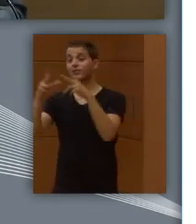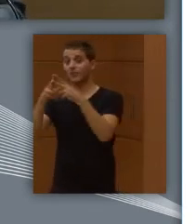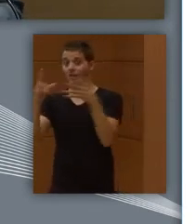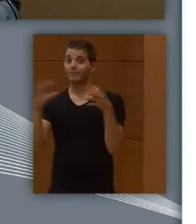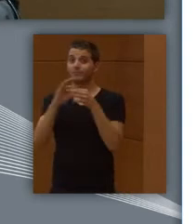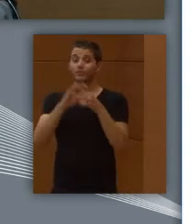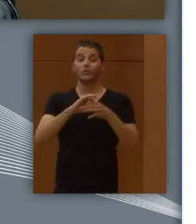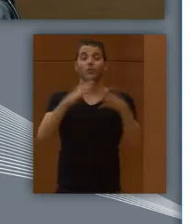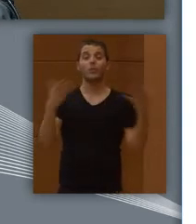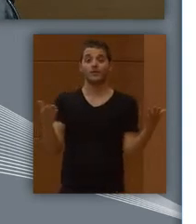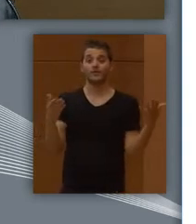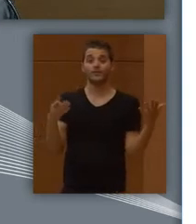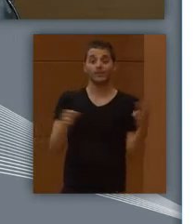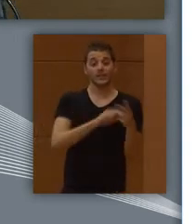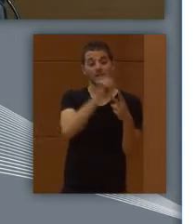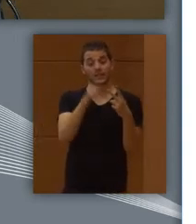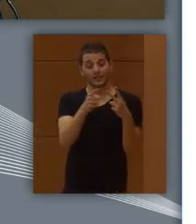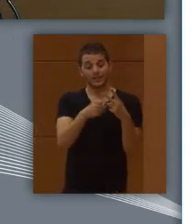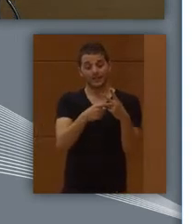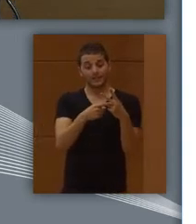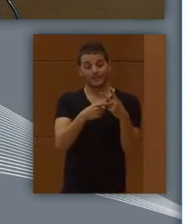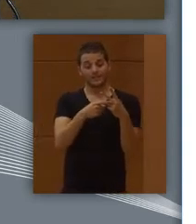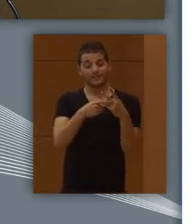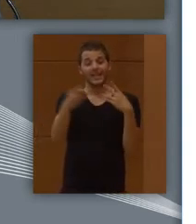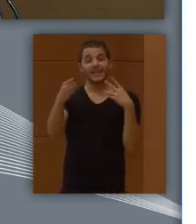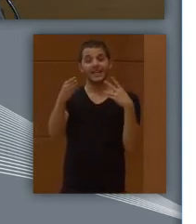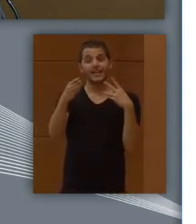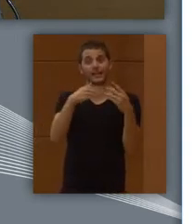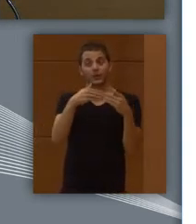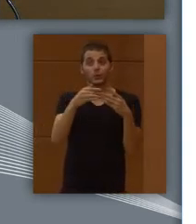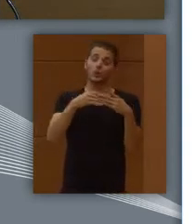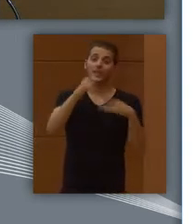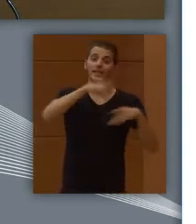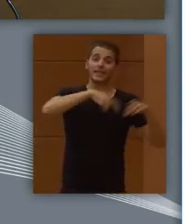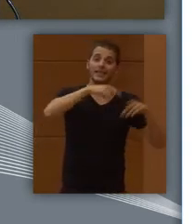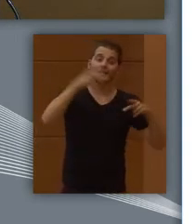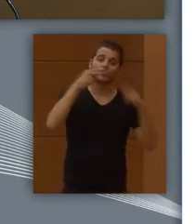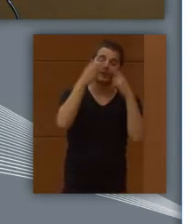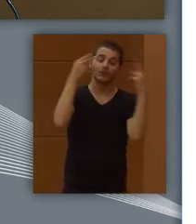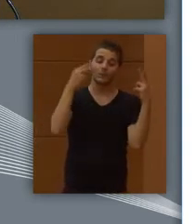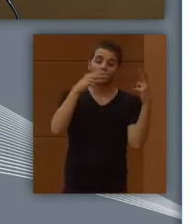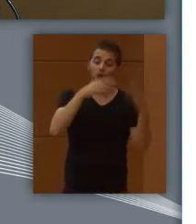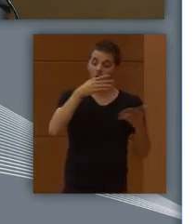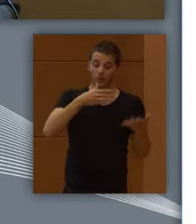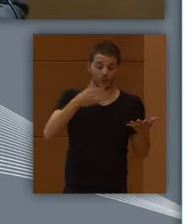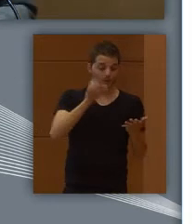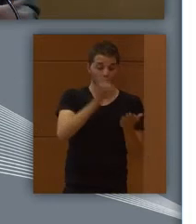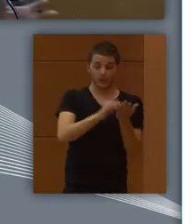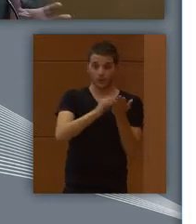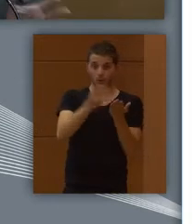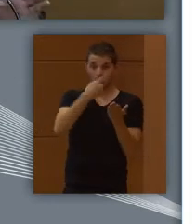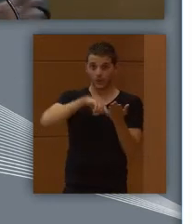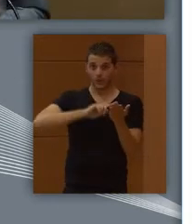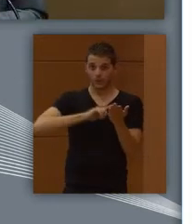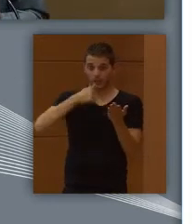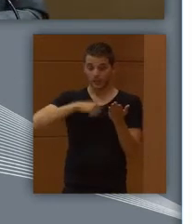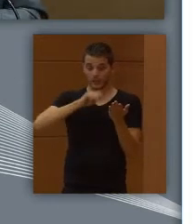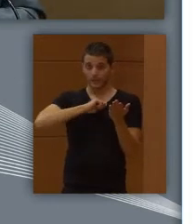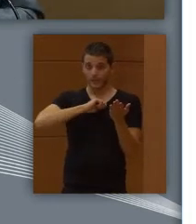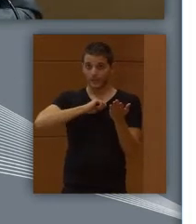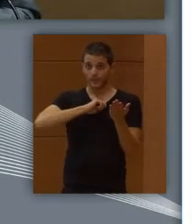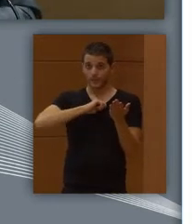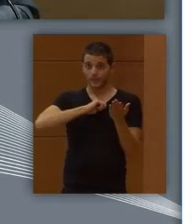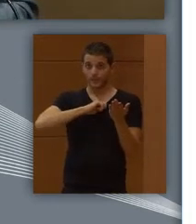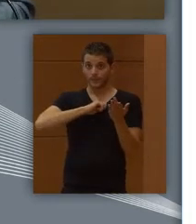tema del uso del transporte público accesible hoy en nuestras ciudades. Después me